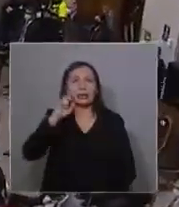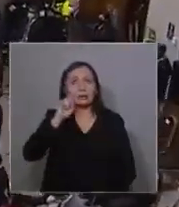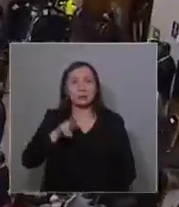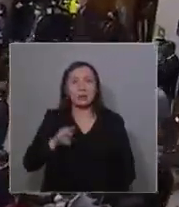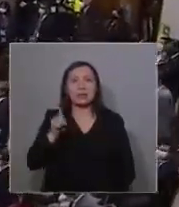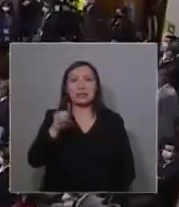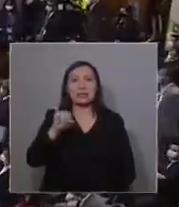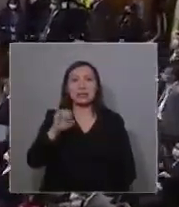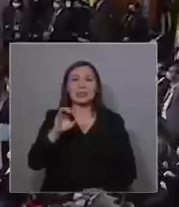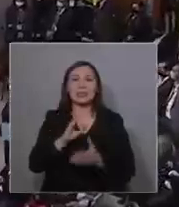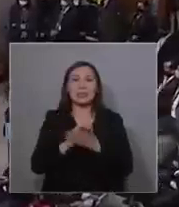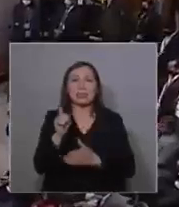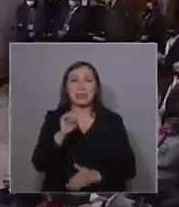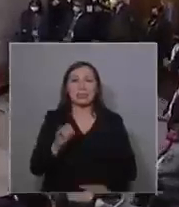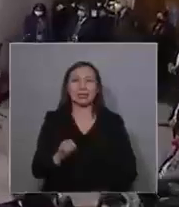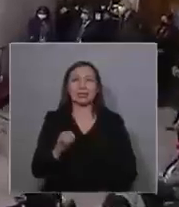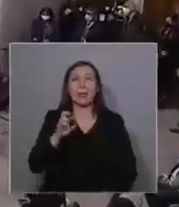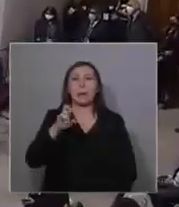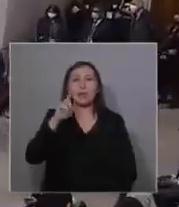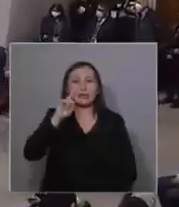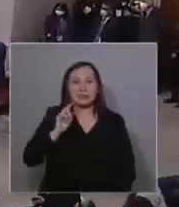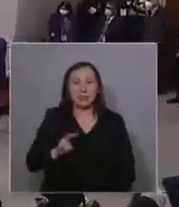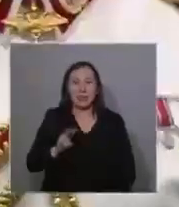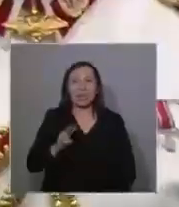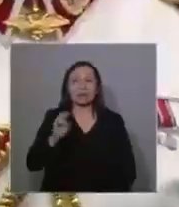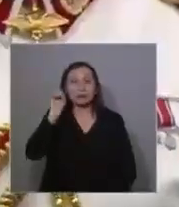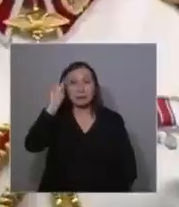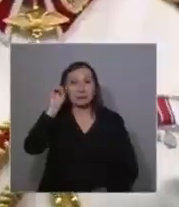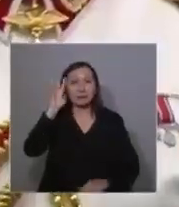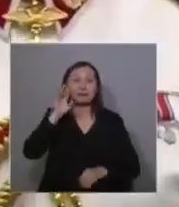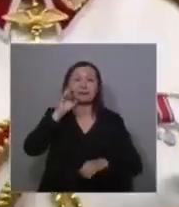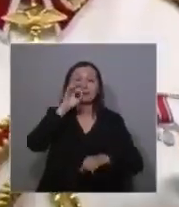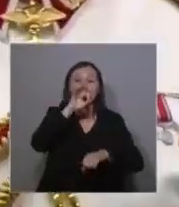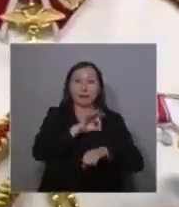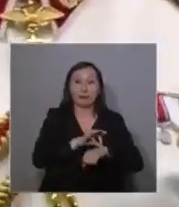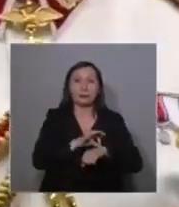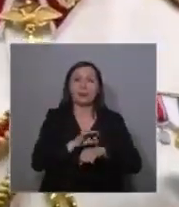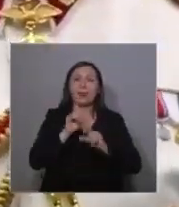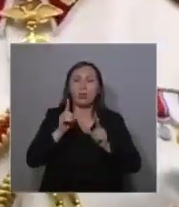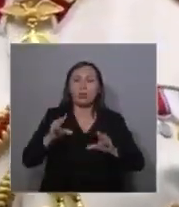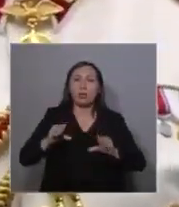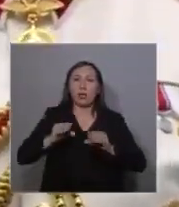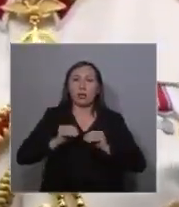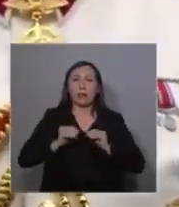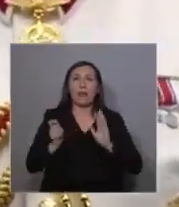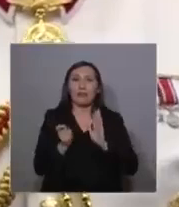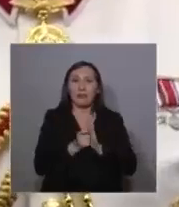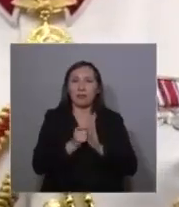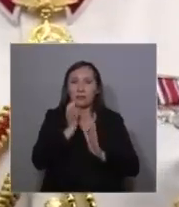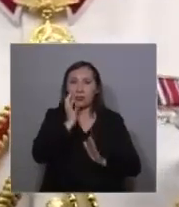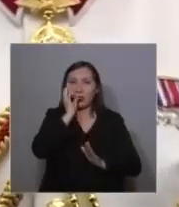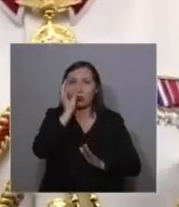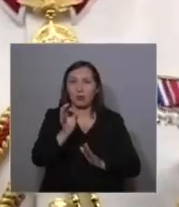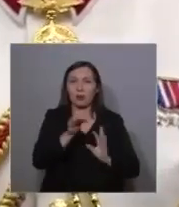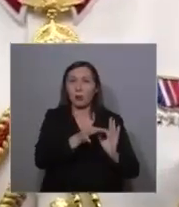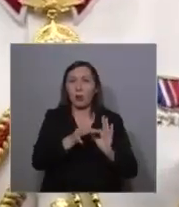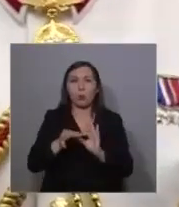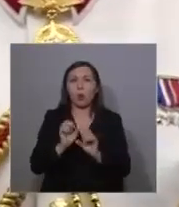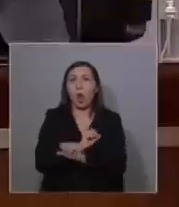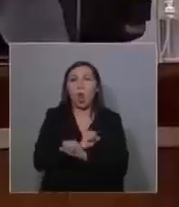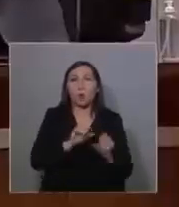Siches Pastel, quien deberá asumir sus funciones en la fecha antes señalada por